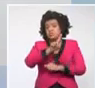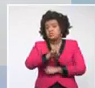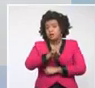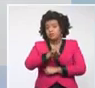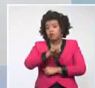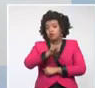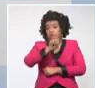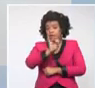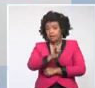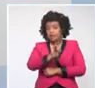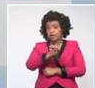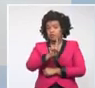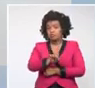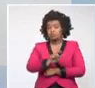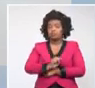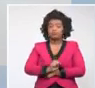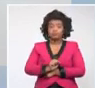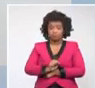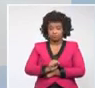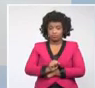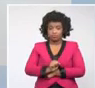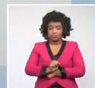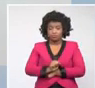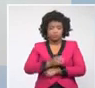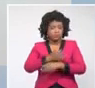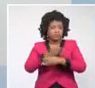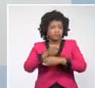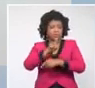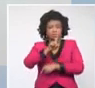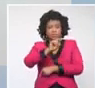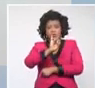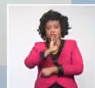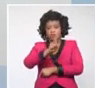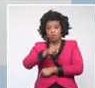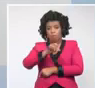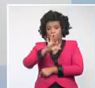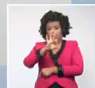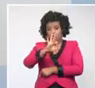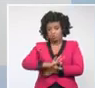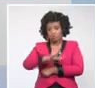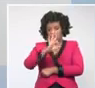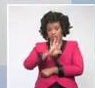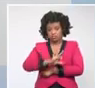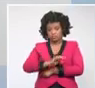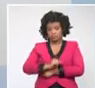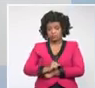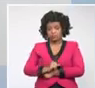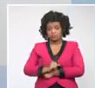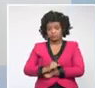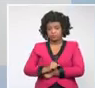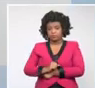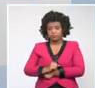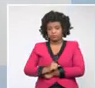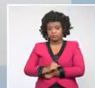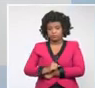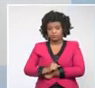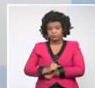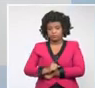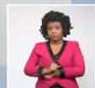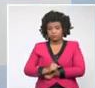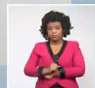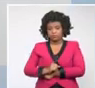171. Estamos hablando del 17,8% de todos los diagnosticados en Cuba ayer